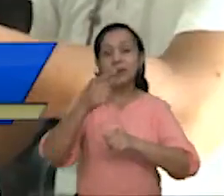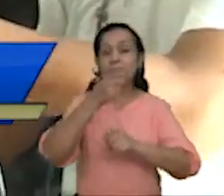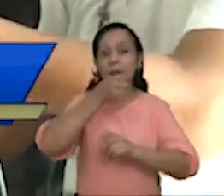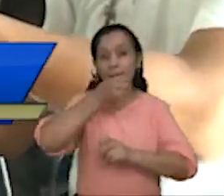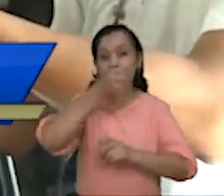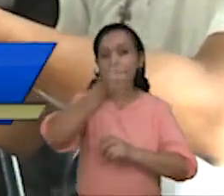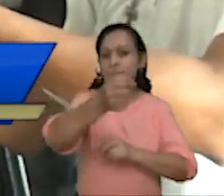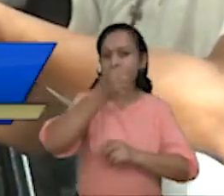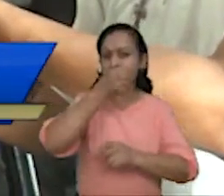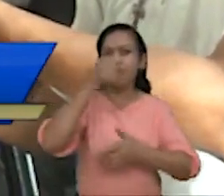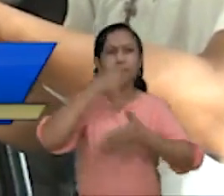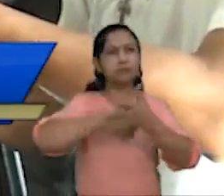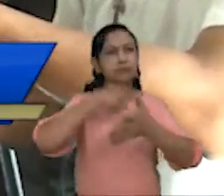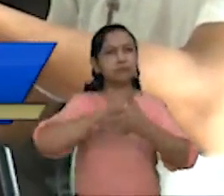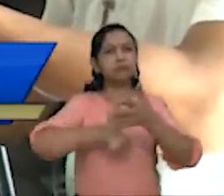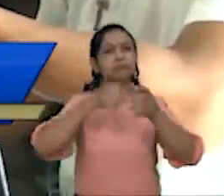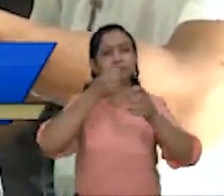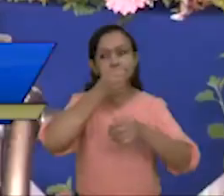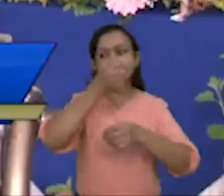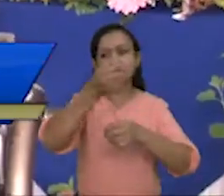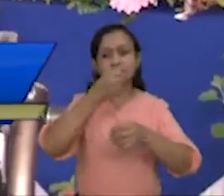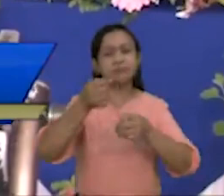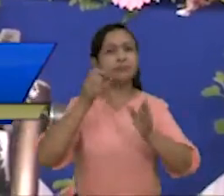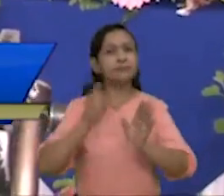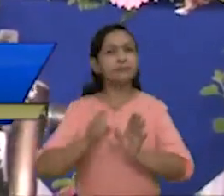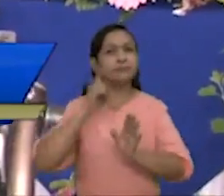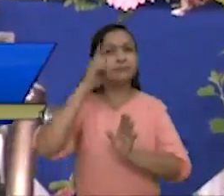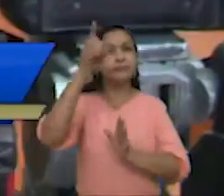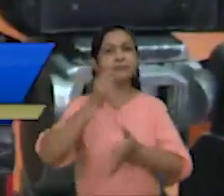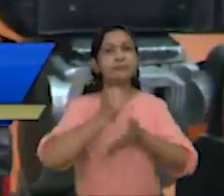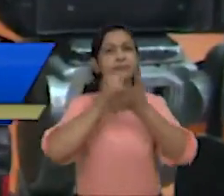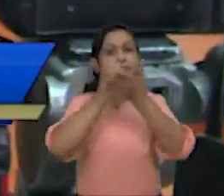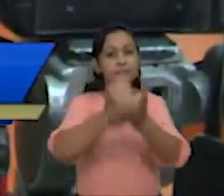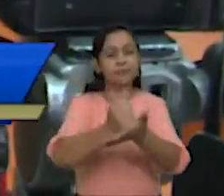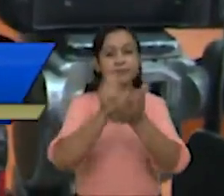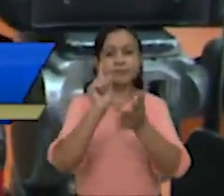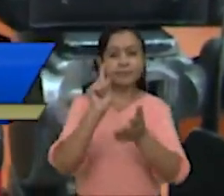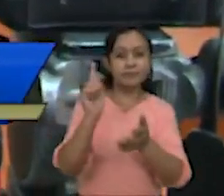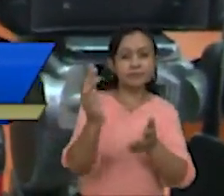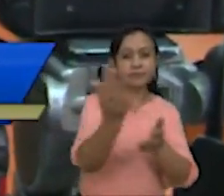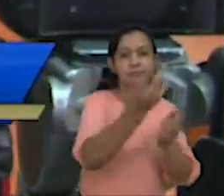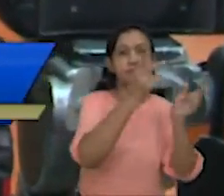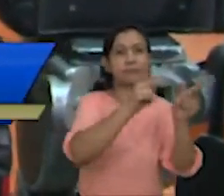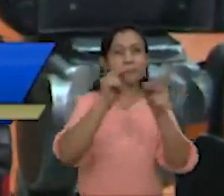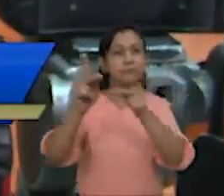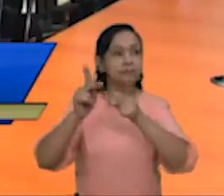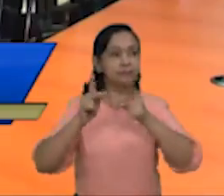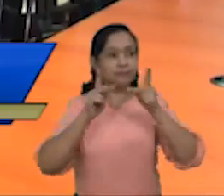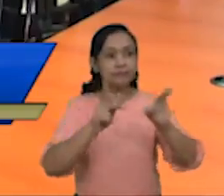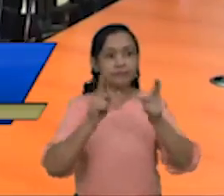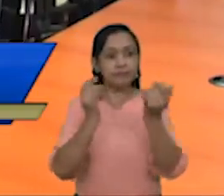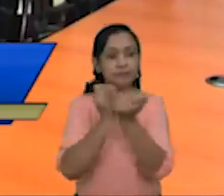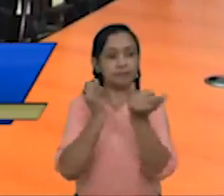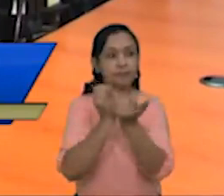periodismo combativo, que hay periodismo de desarrollo, que hay periodismo en el cual ha ayudado a toda esta población que ha sido sometida a esta